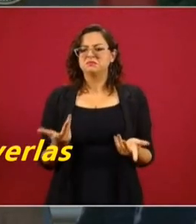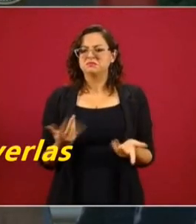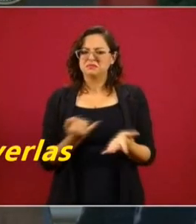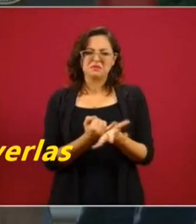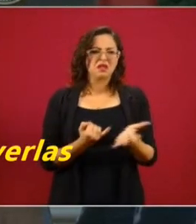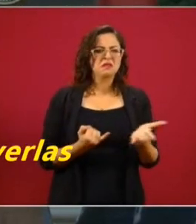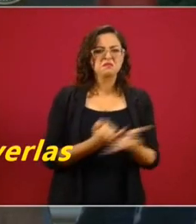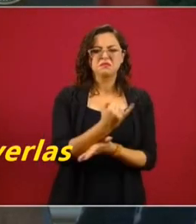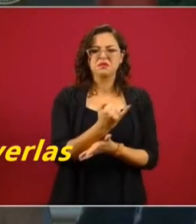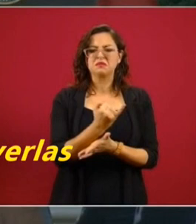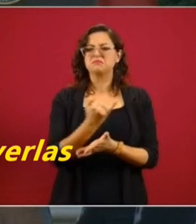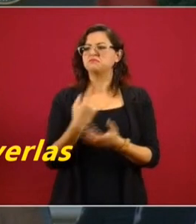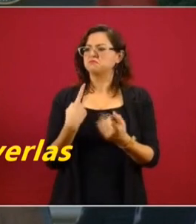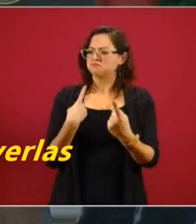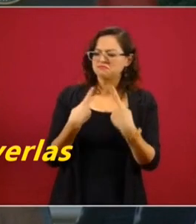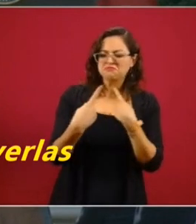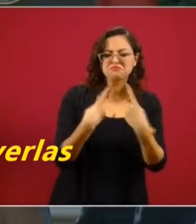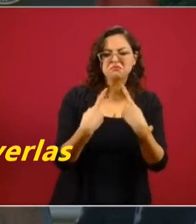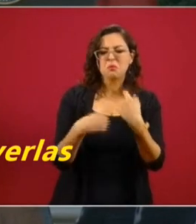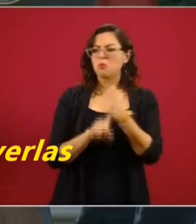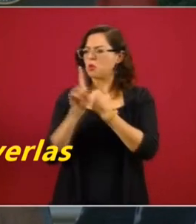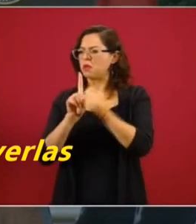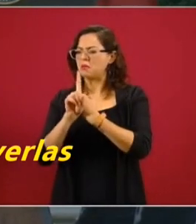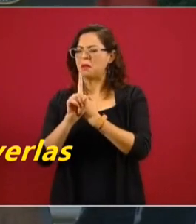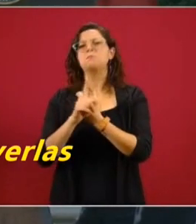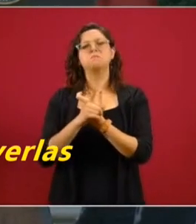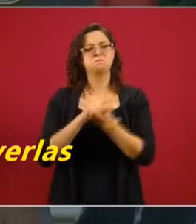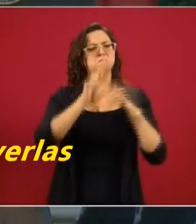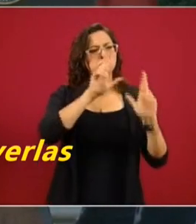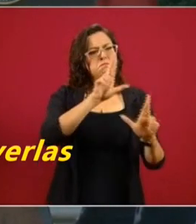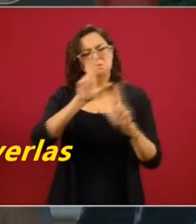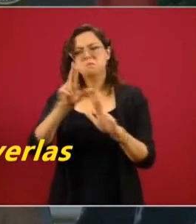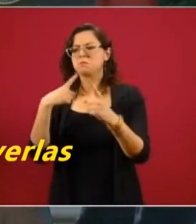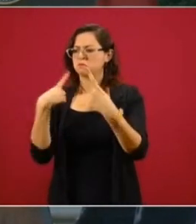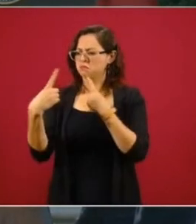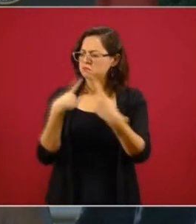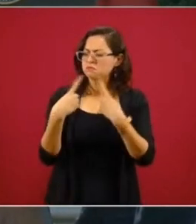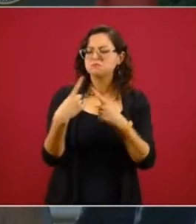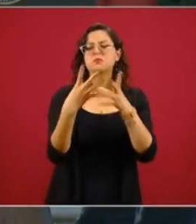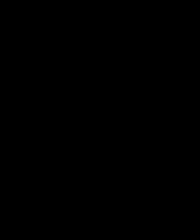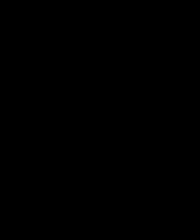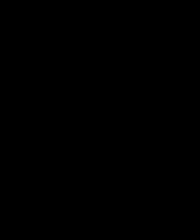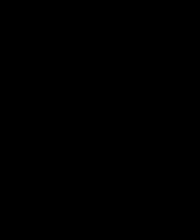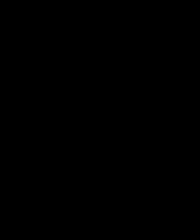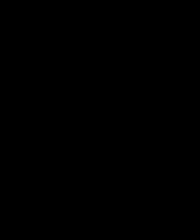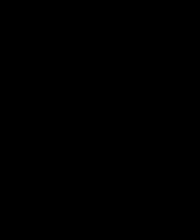un lado las diferencias o resolverlas con diálogo y respeto mutuo.